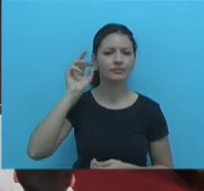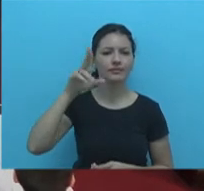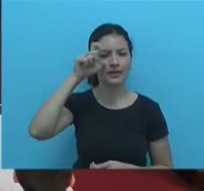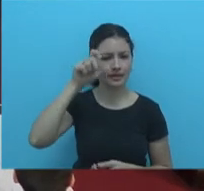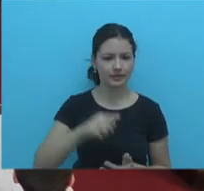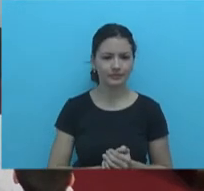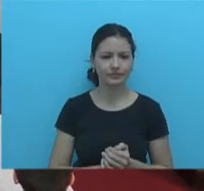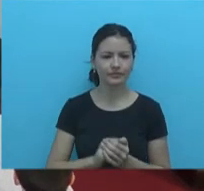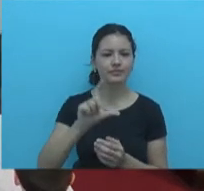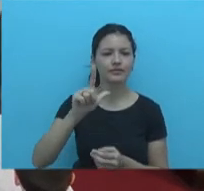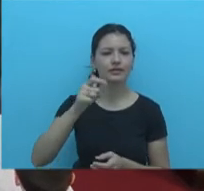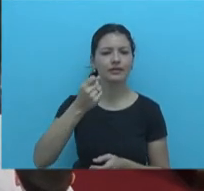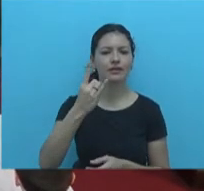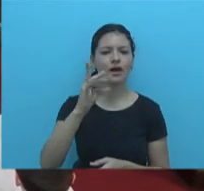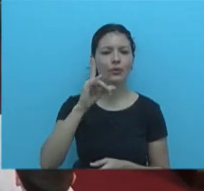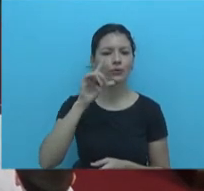Claudio Aguirre.